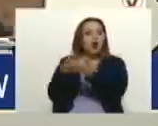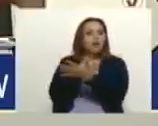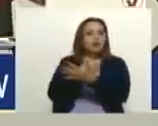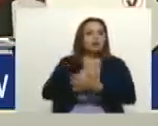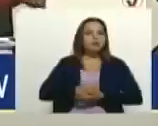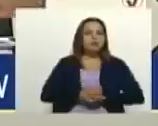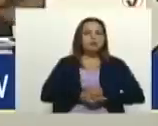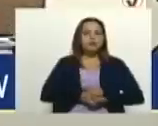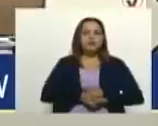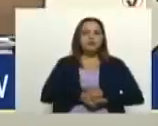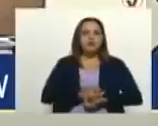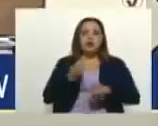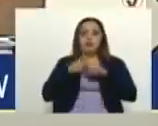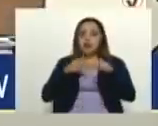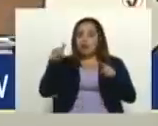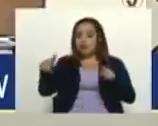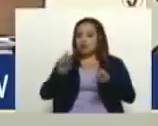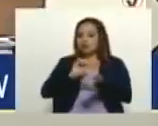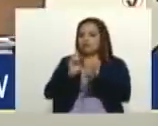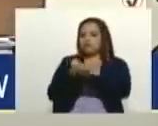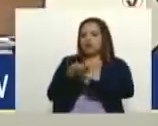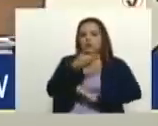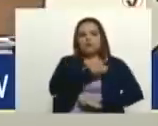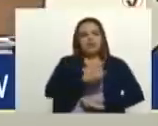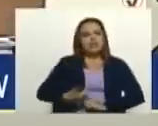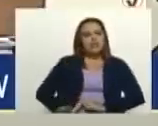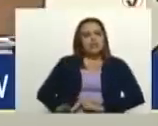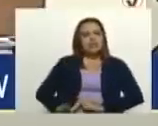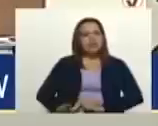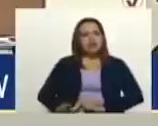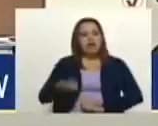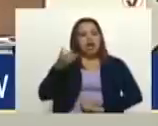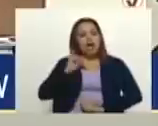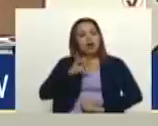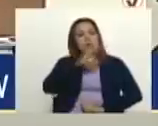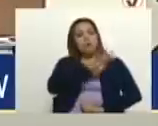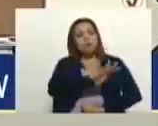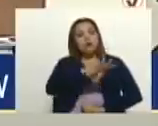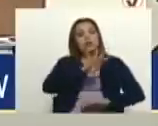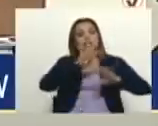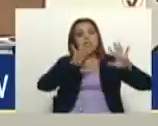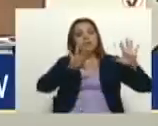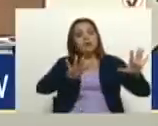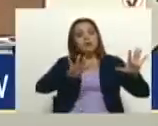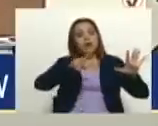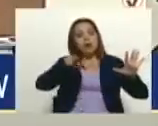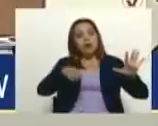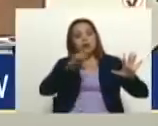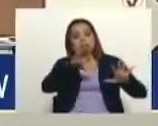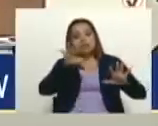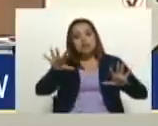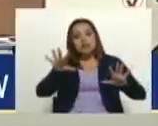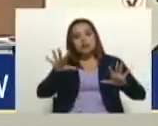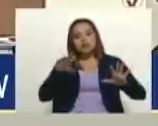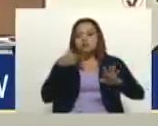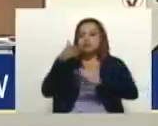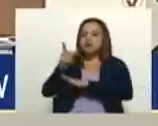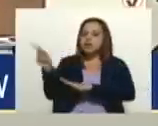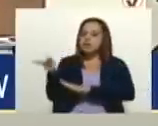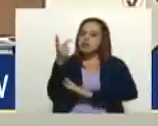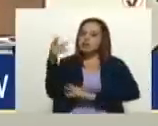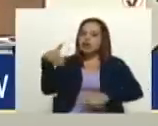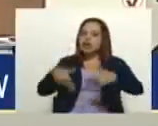Sin embargo, aquí es al revés. El presidente en ejercicio saca 49,35 y vamos a segunda y van a segunda